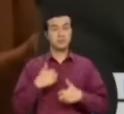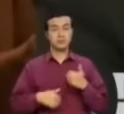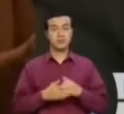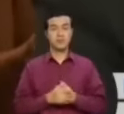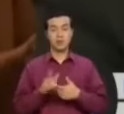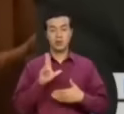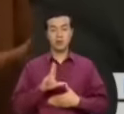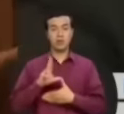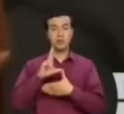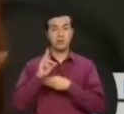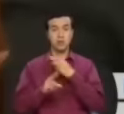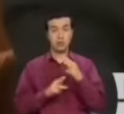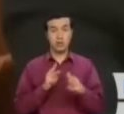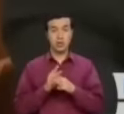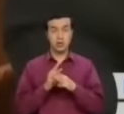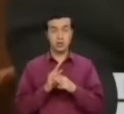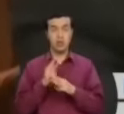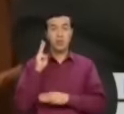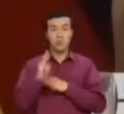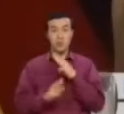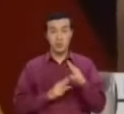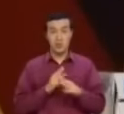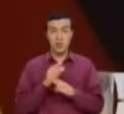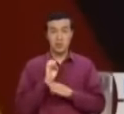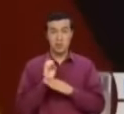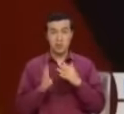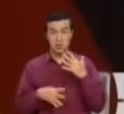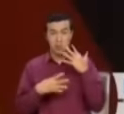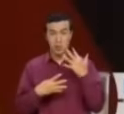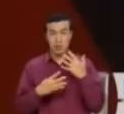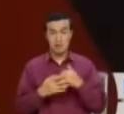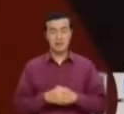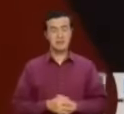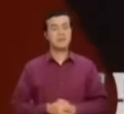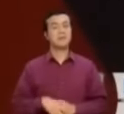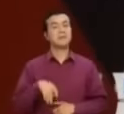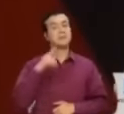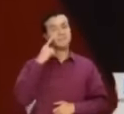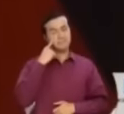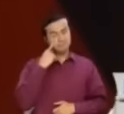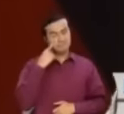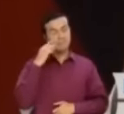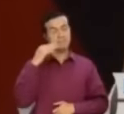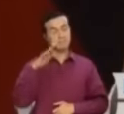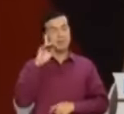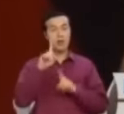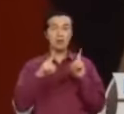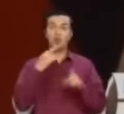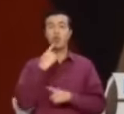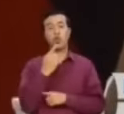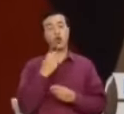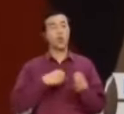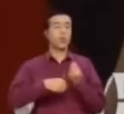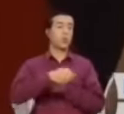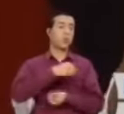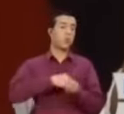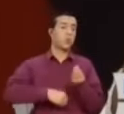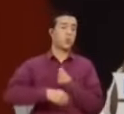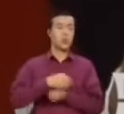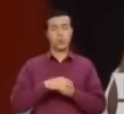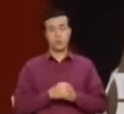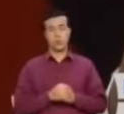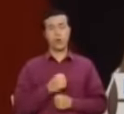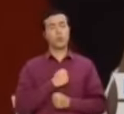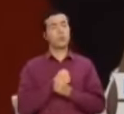nivel latinoamericano o mundial? No, a nivel mundial. ¿A nivel mundial? A nivel mundial. Vamos a ver quién es quién. Los que tanto hablan de inversión,